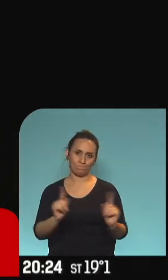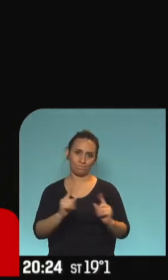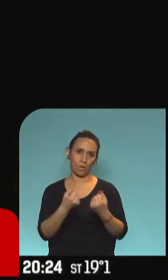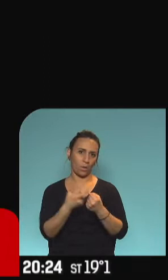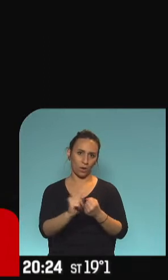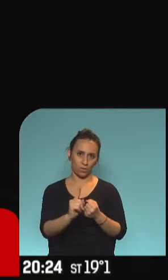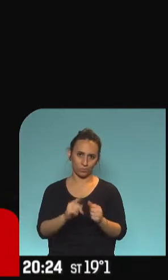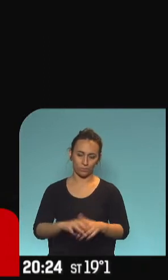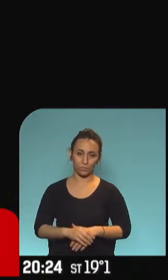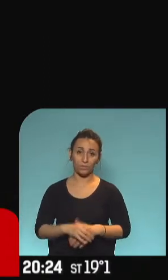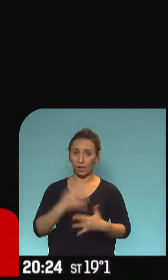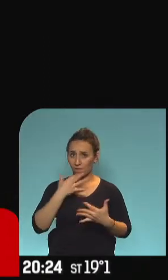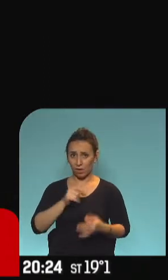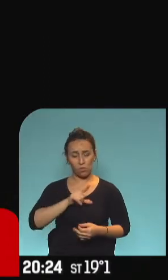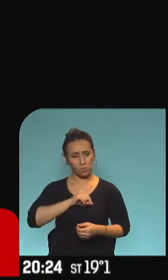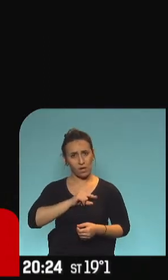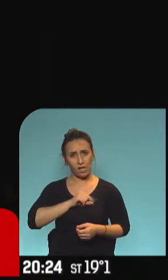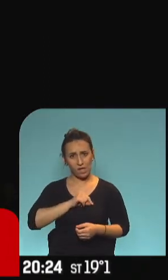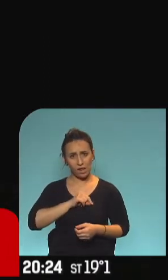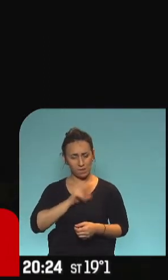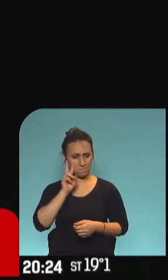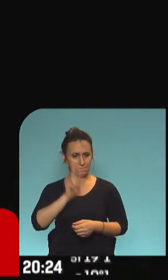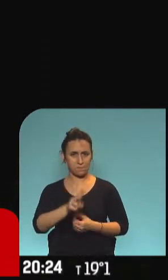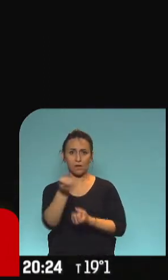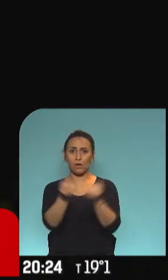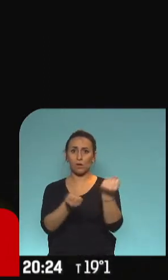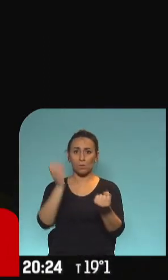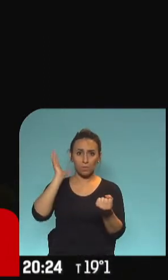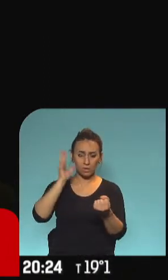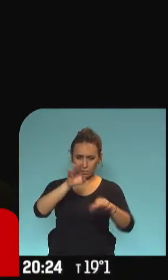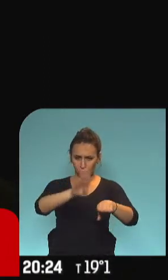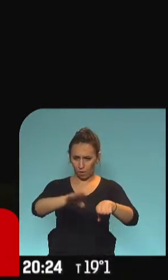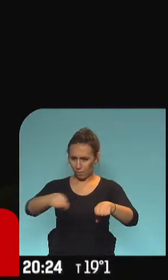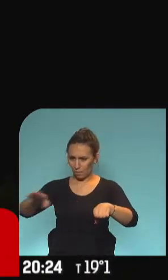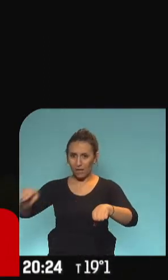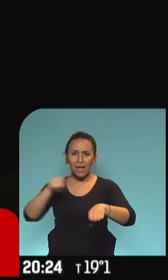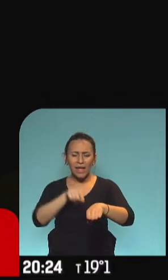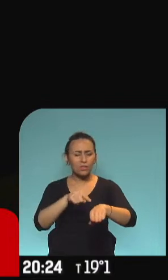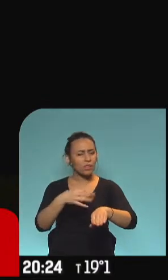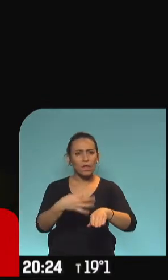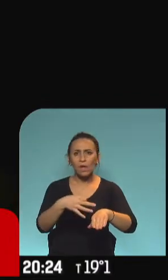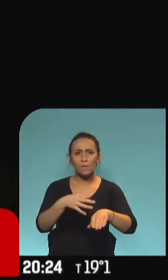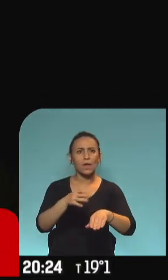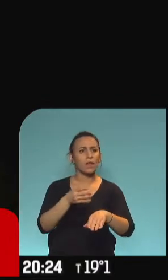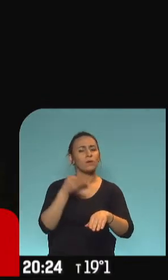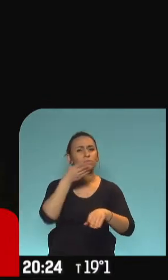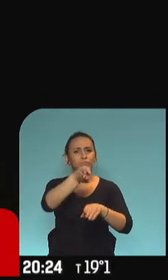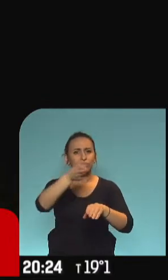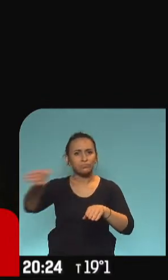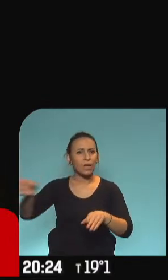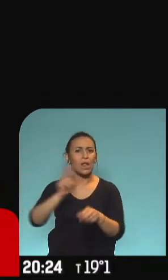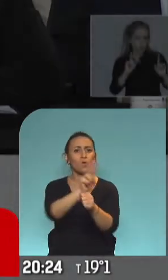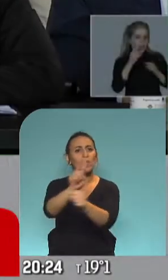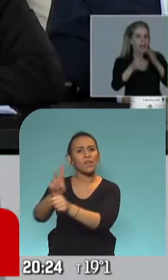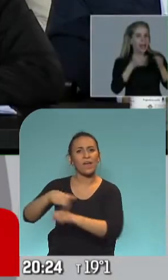Sinceramente, duele mucho ver los móviles que son de nuestros vecinos, para cuidar a nuestros vecinos, rodeando la Quinta de Olivos,